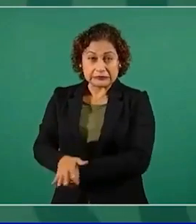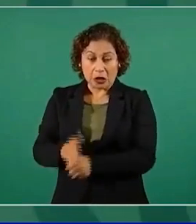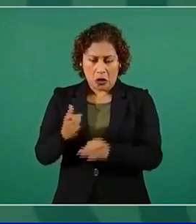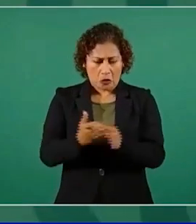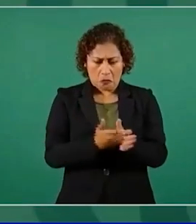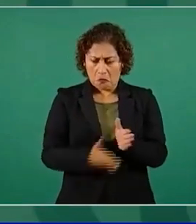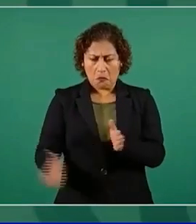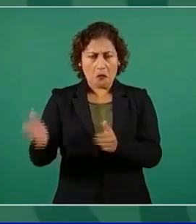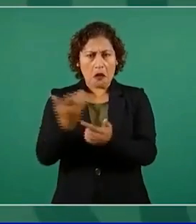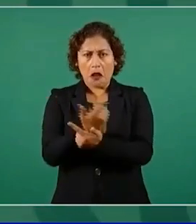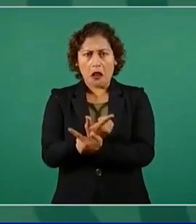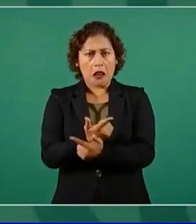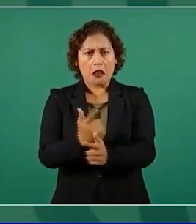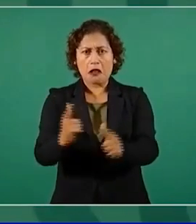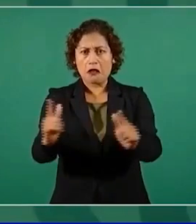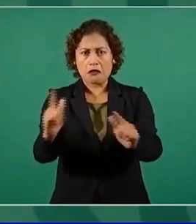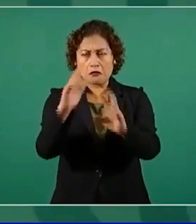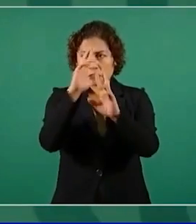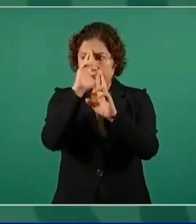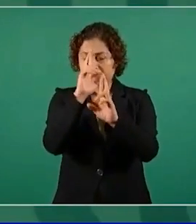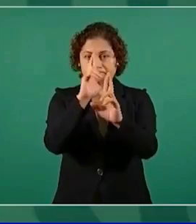y respeto